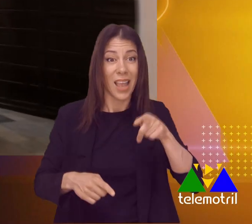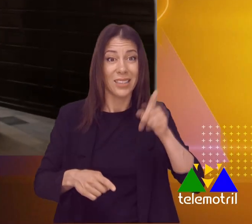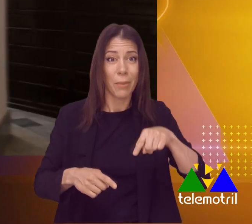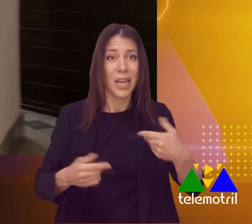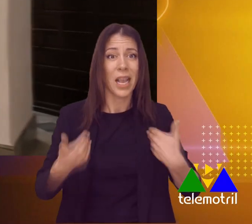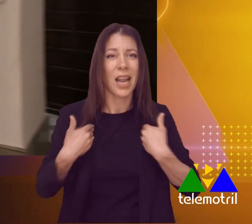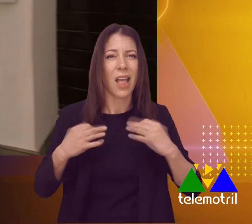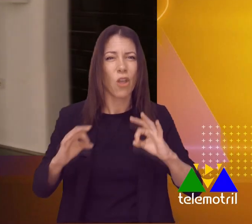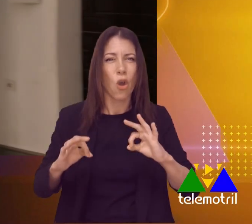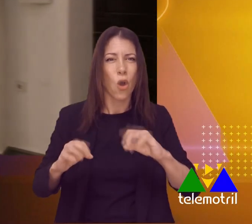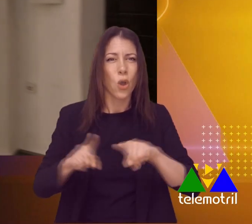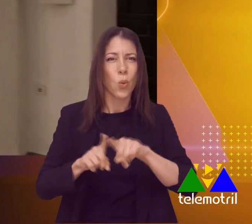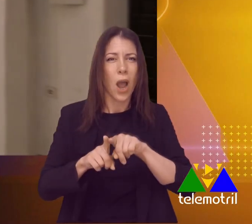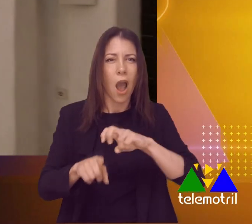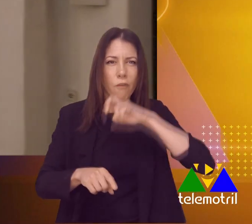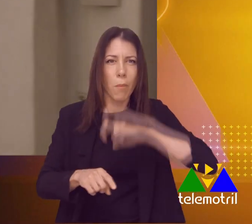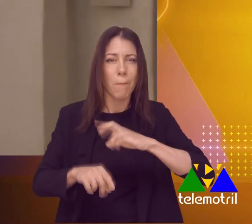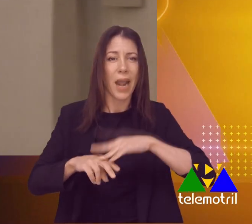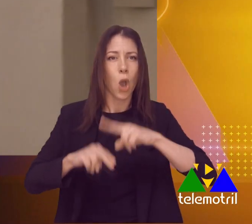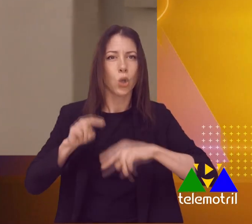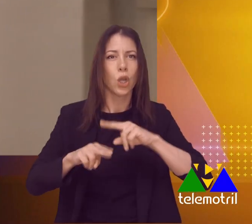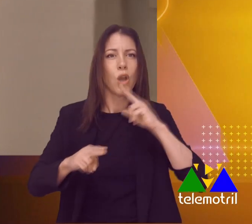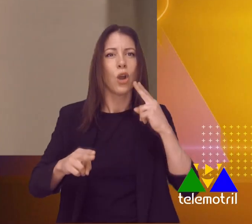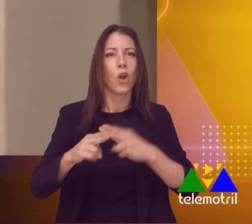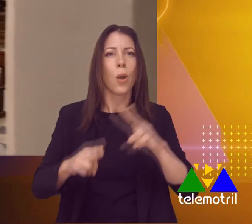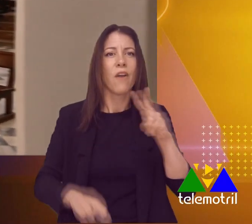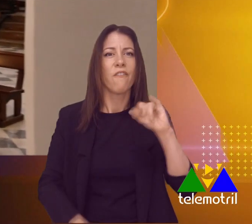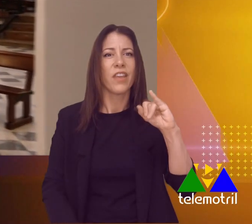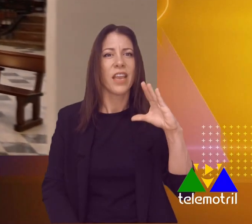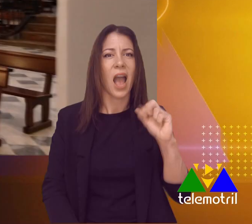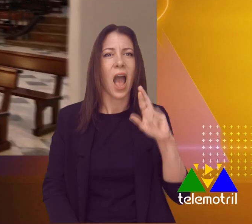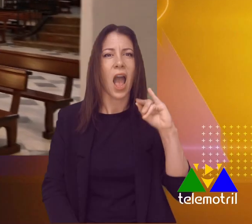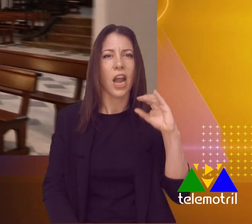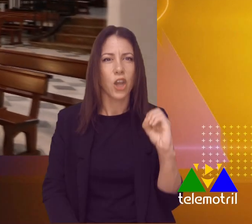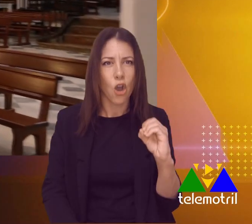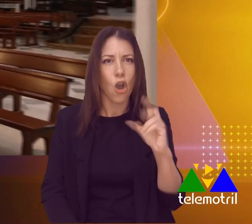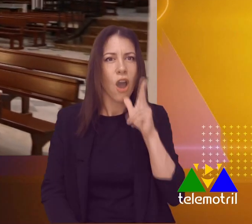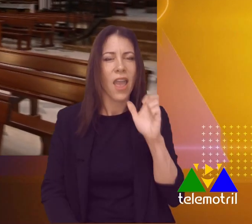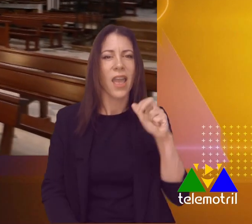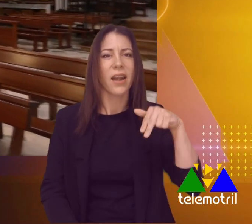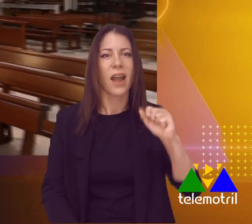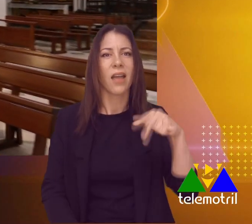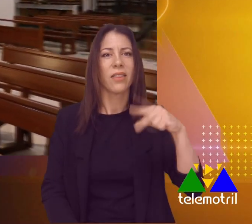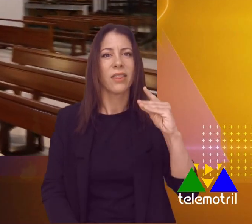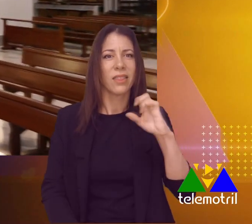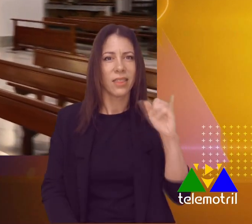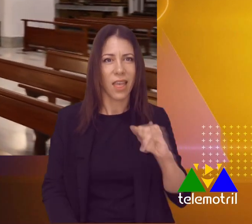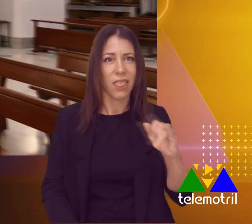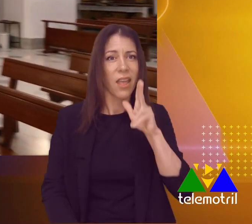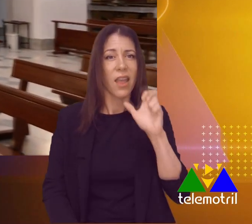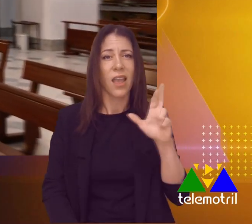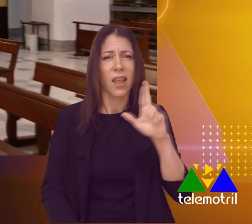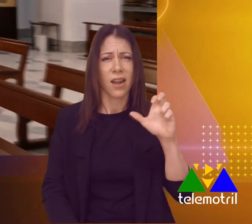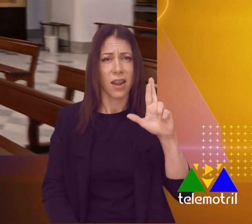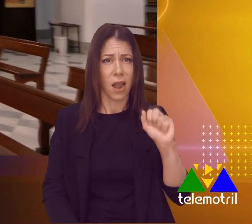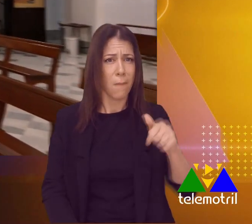arzobispado de la construcción de la iglesia, que fue el vicario Gonzalo Hernández de Herrera. que fue uno de los